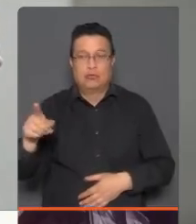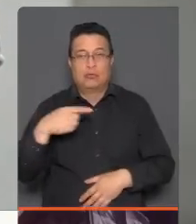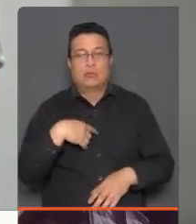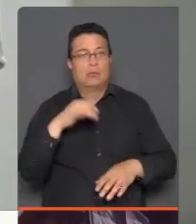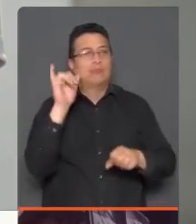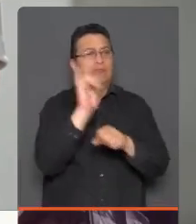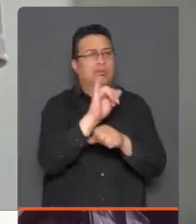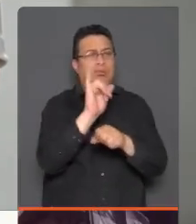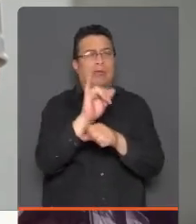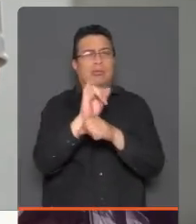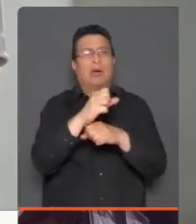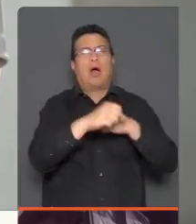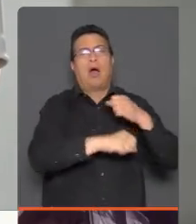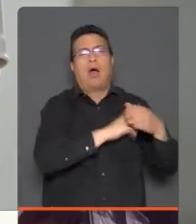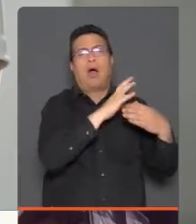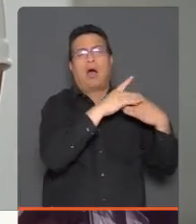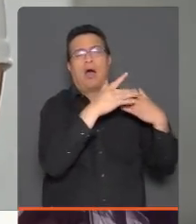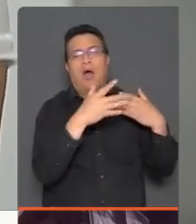¿cuánto tiempo?